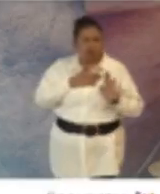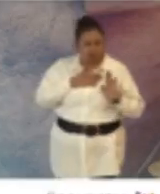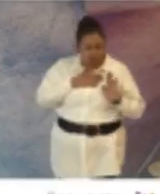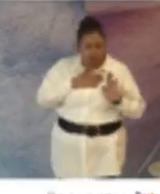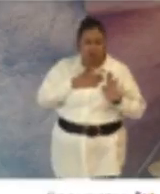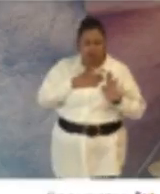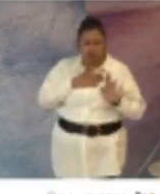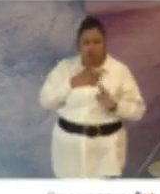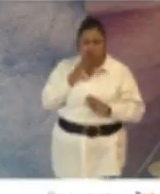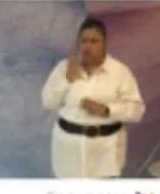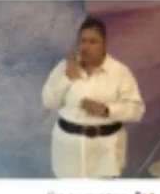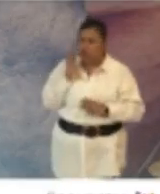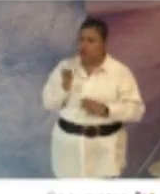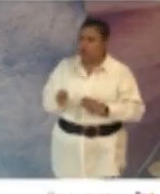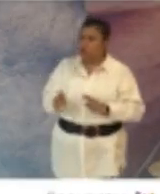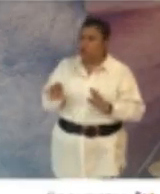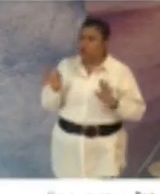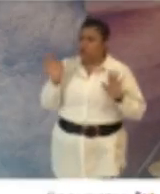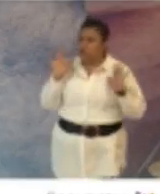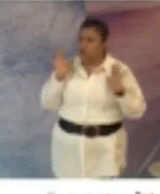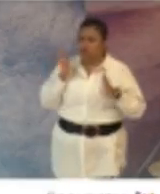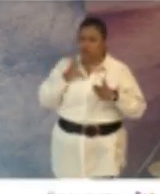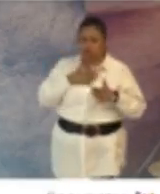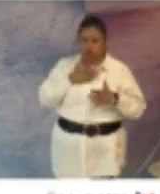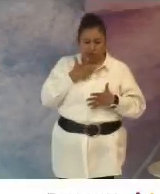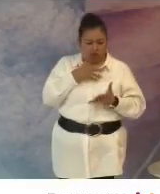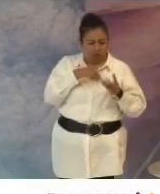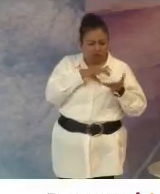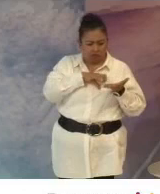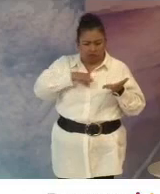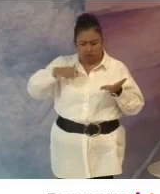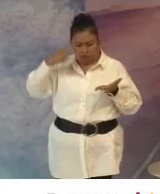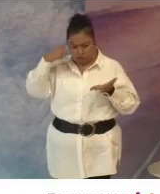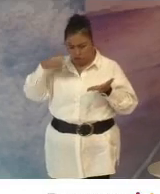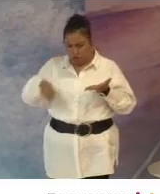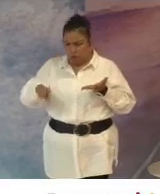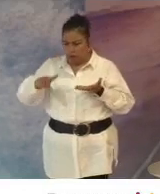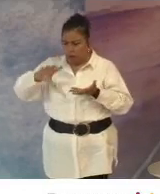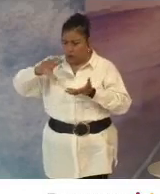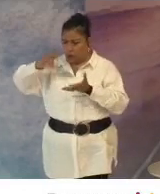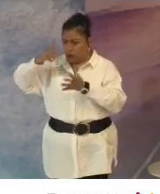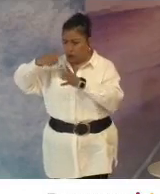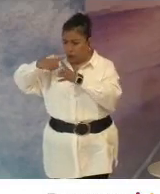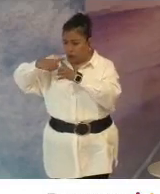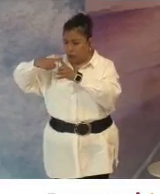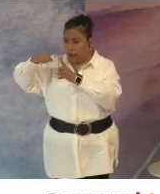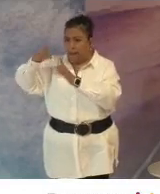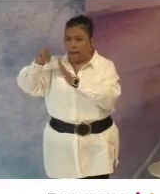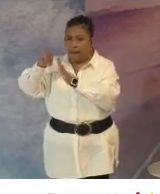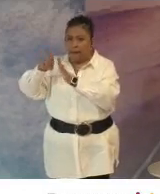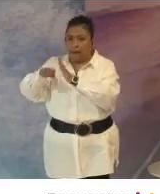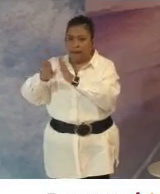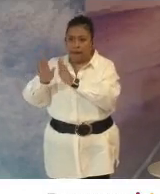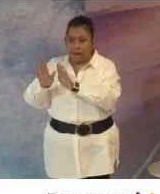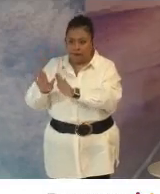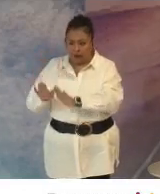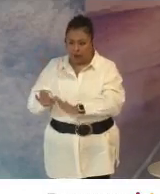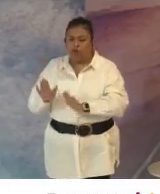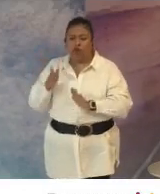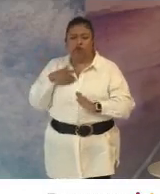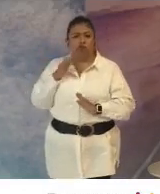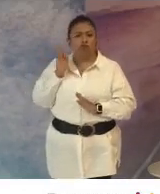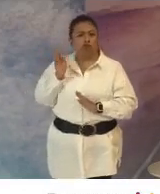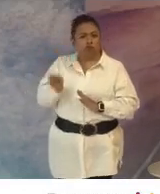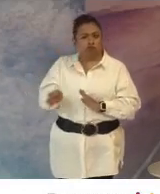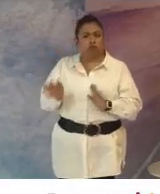a sacrificar parte de sus ingresos para mitigar el cambio climático. Entonces,